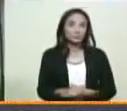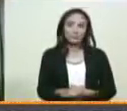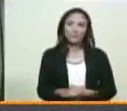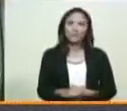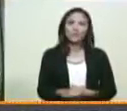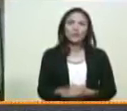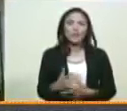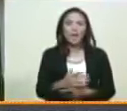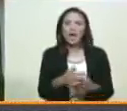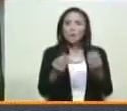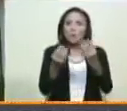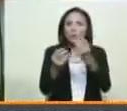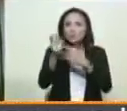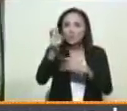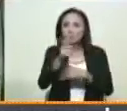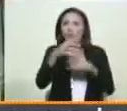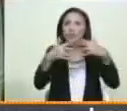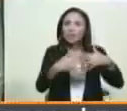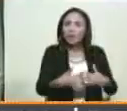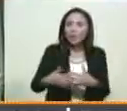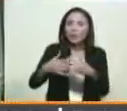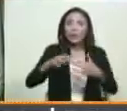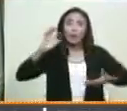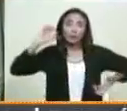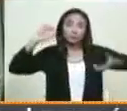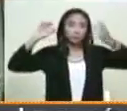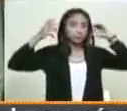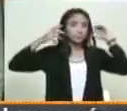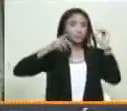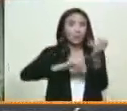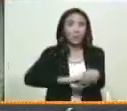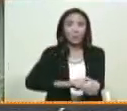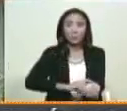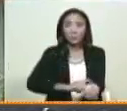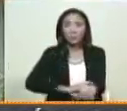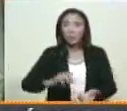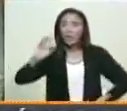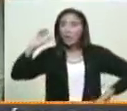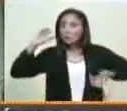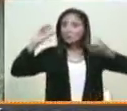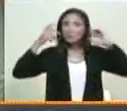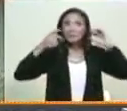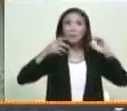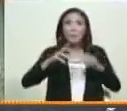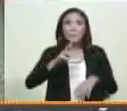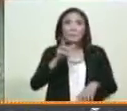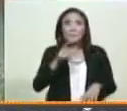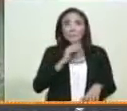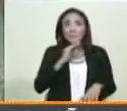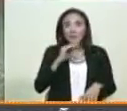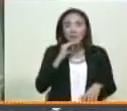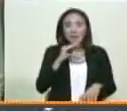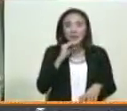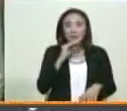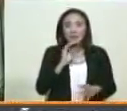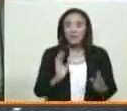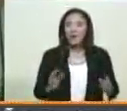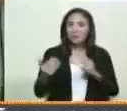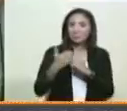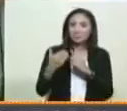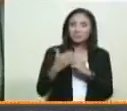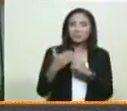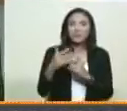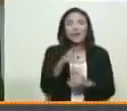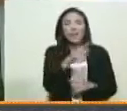Varios voceros se volvieron locos. Uno más loco que otro. Los voceros del imperialismo